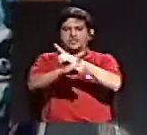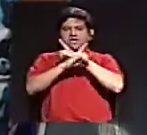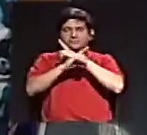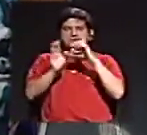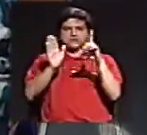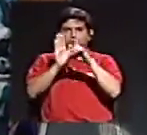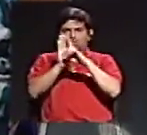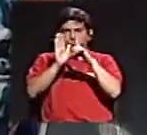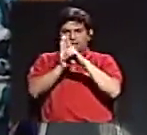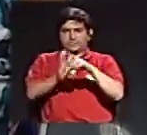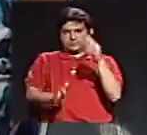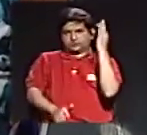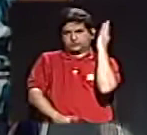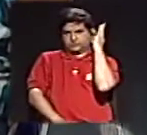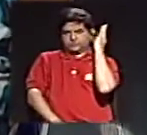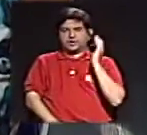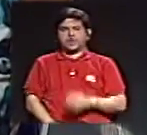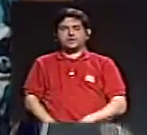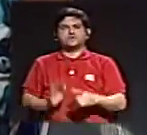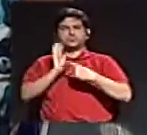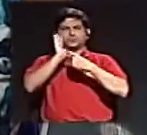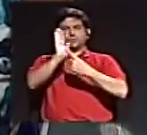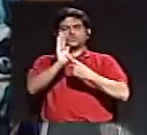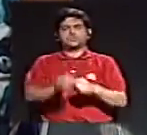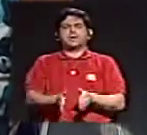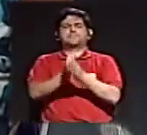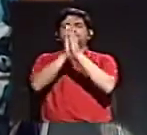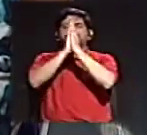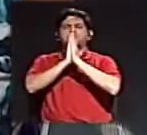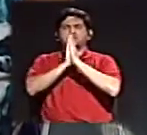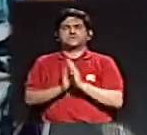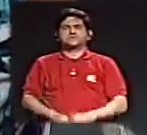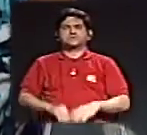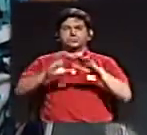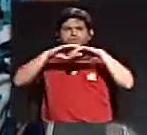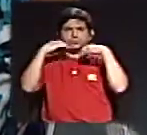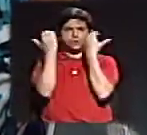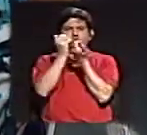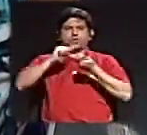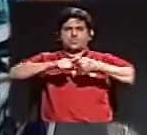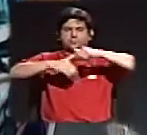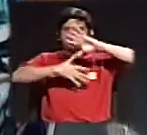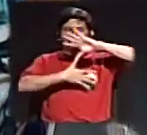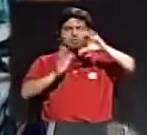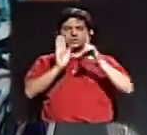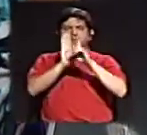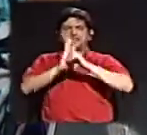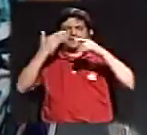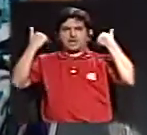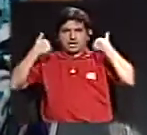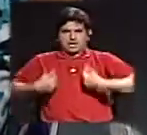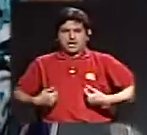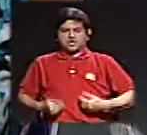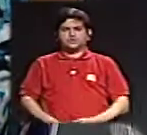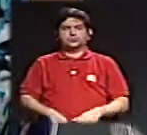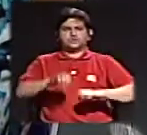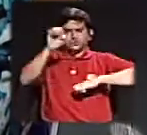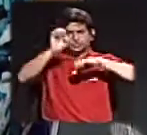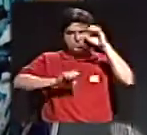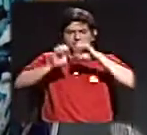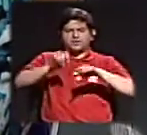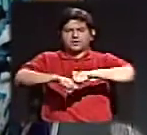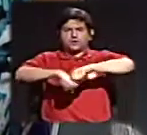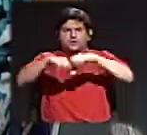de los derechos de las mujeres presentaron una petición ante la Comisión Interamericana de Derechos Humanos para que valore